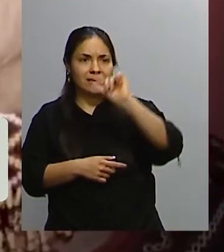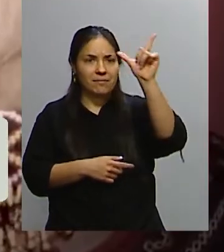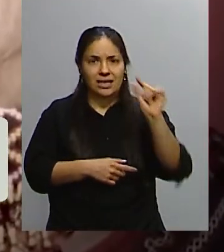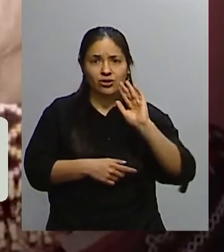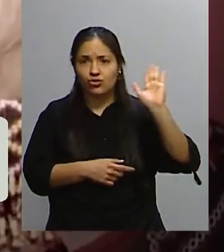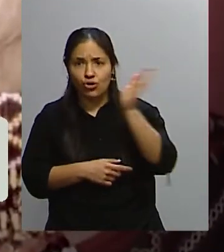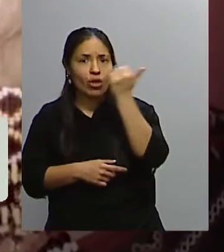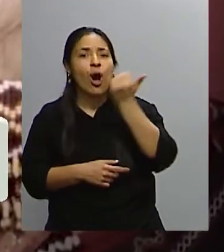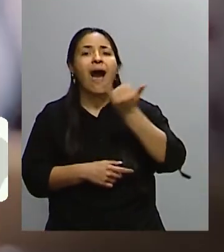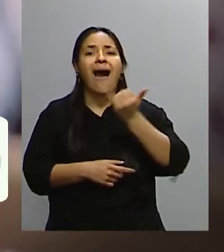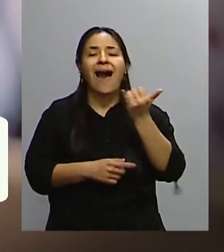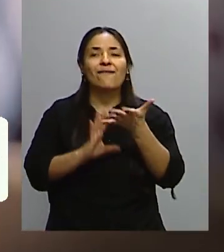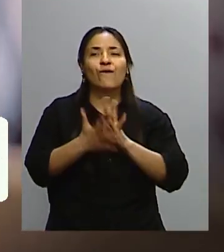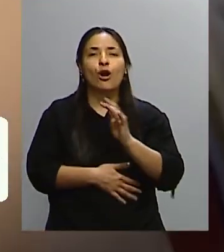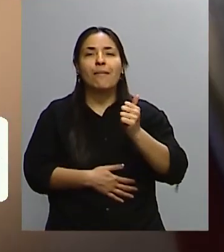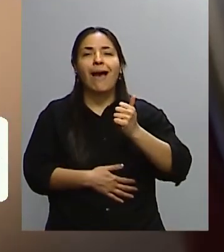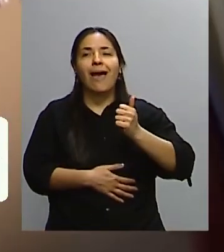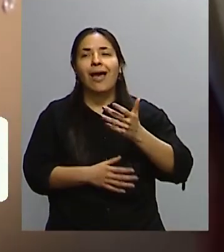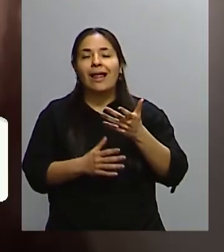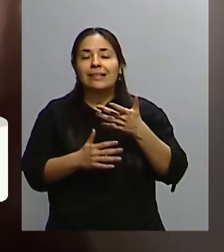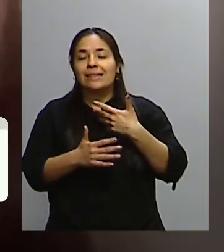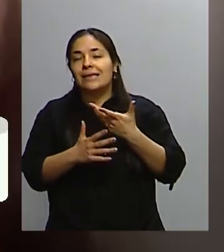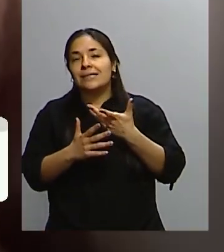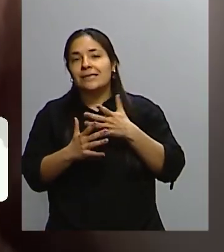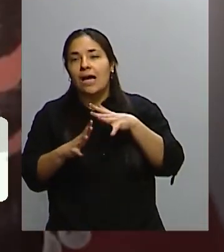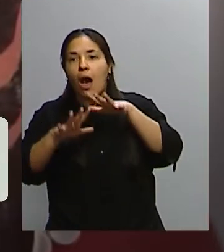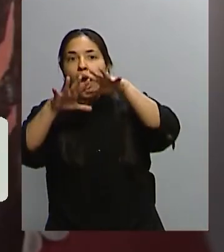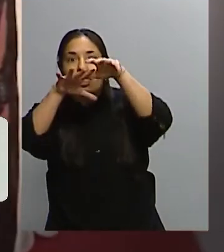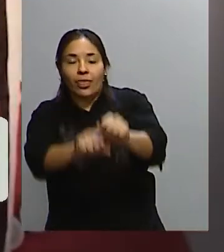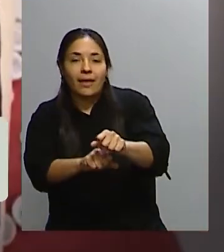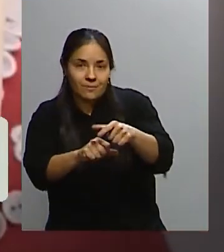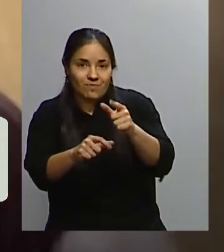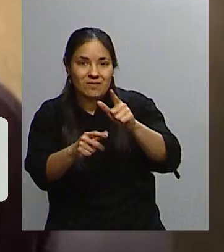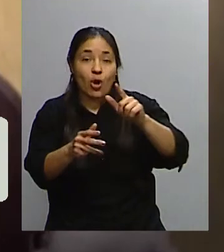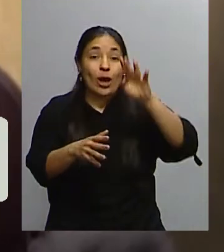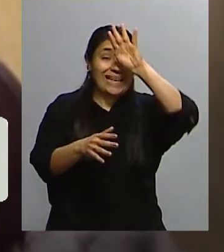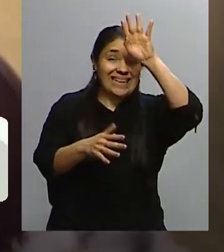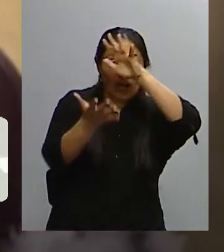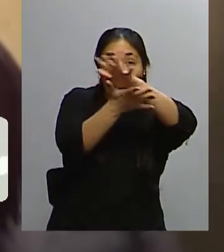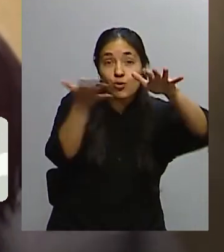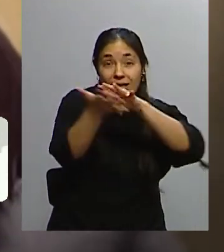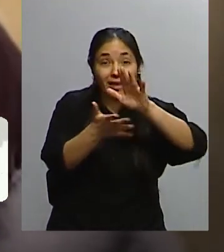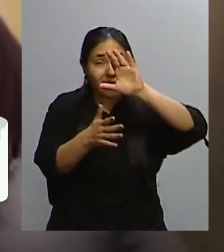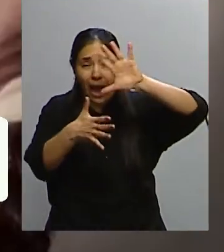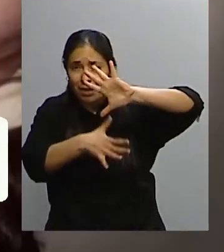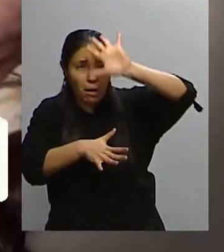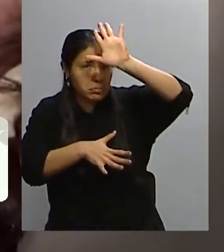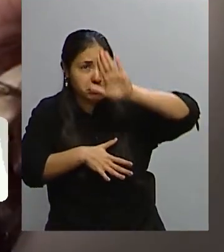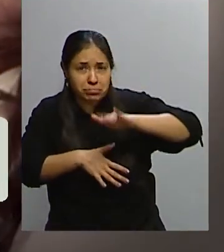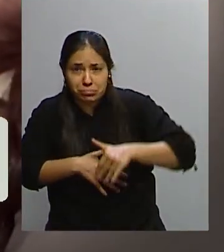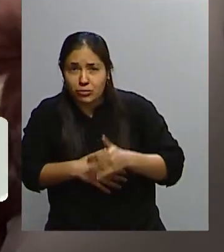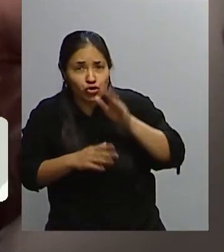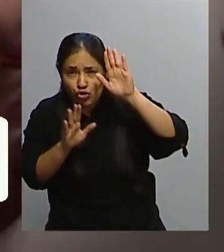historia de colonización. Se elevan, se construyen sobre la base de la colonización. y esto significó